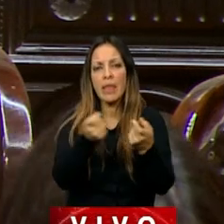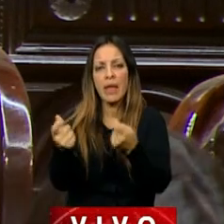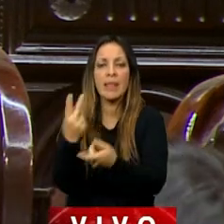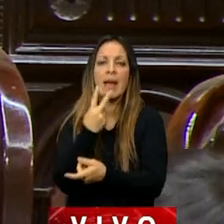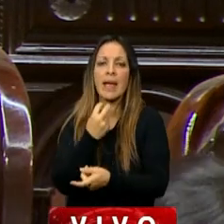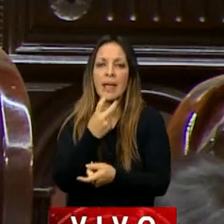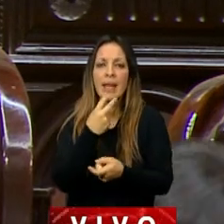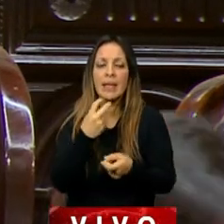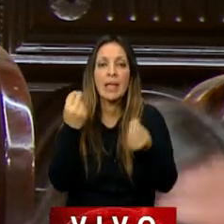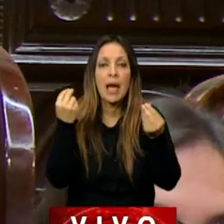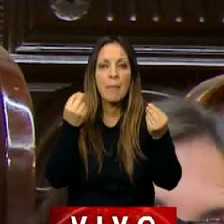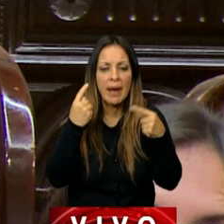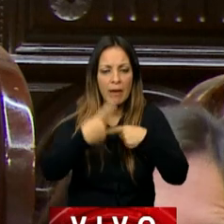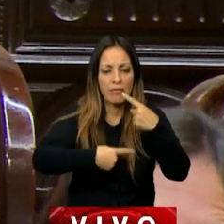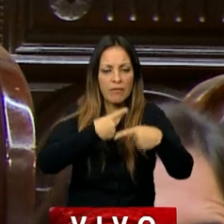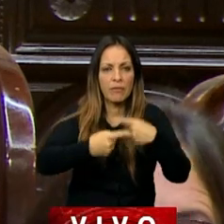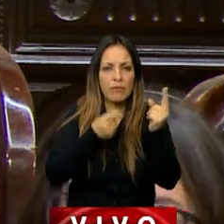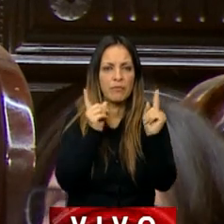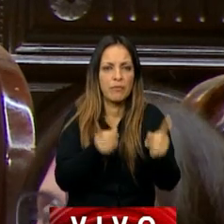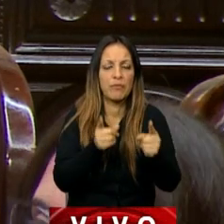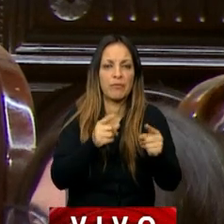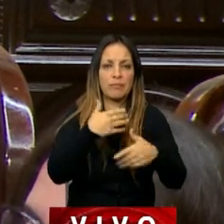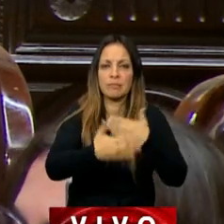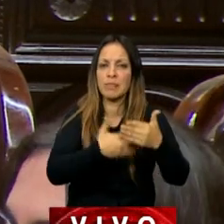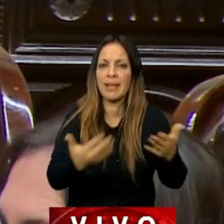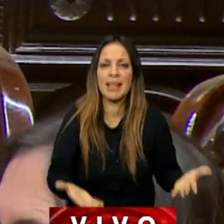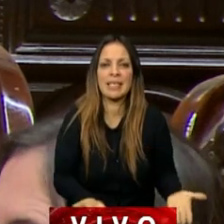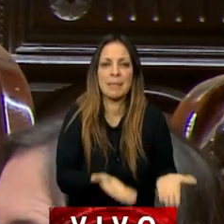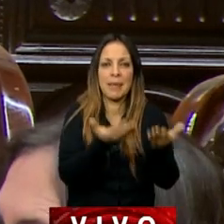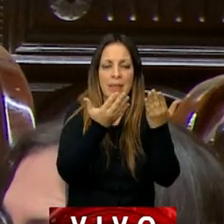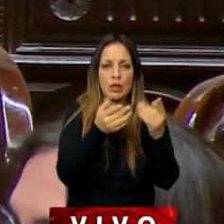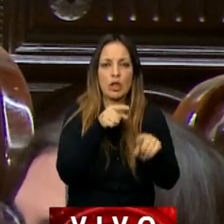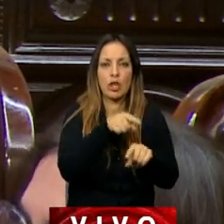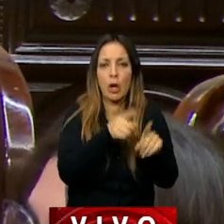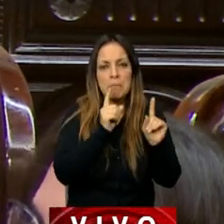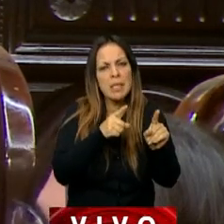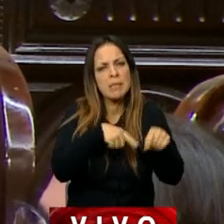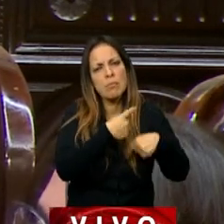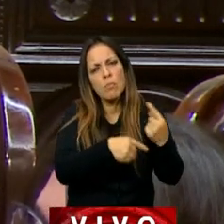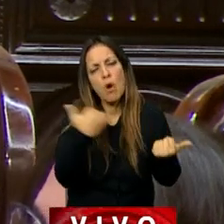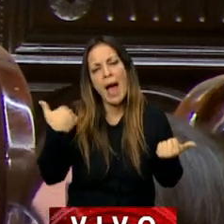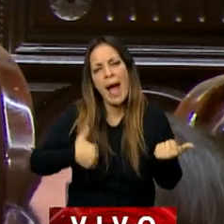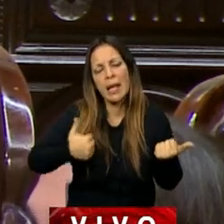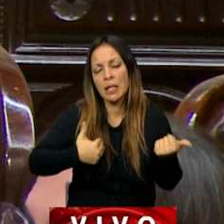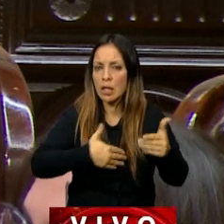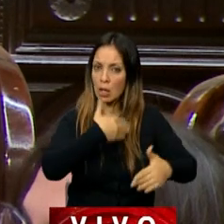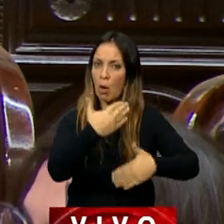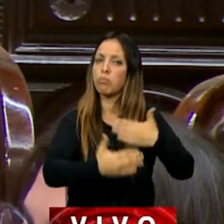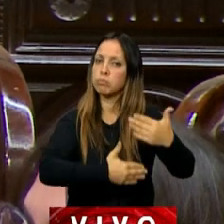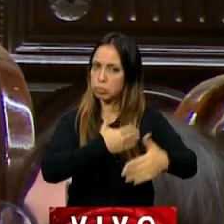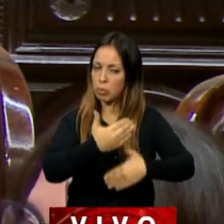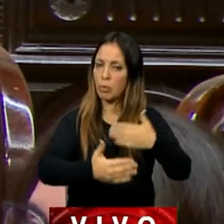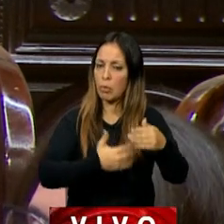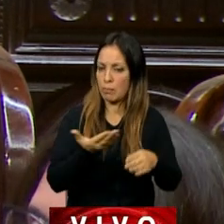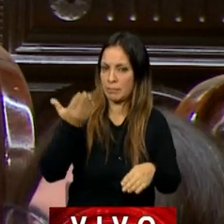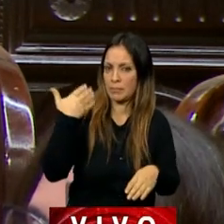para sostener el fuerte crecimiento que viene experimentando la economía argentina